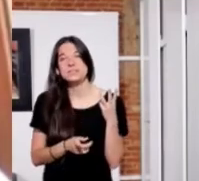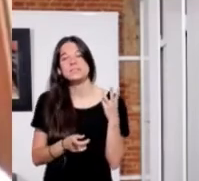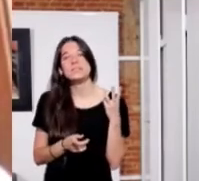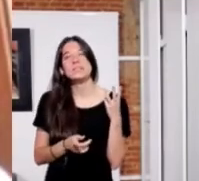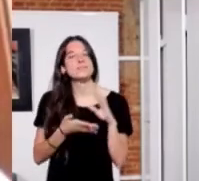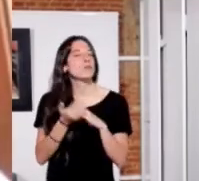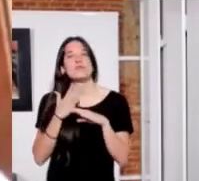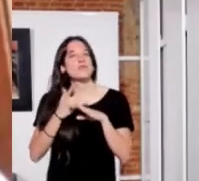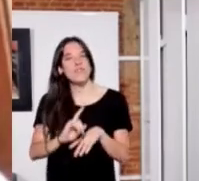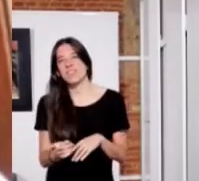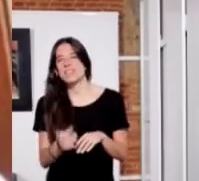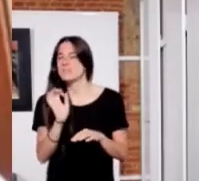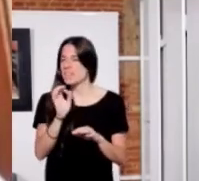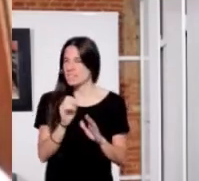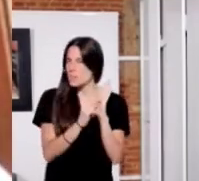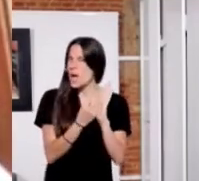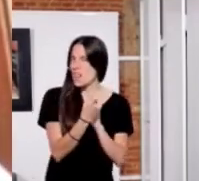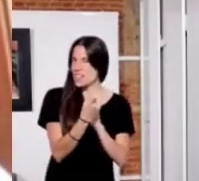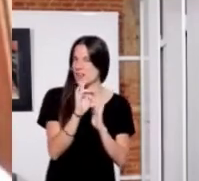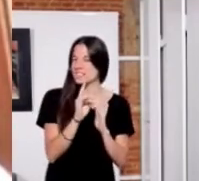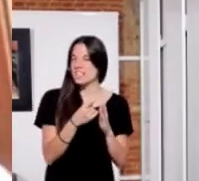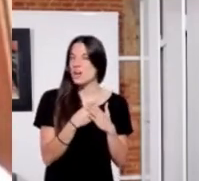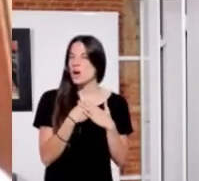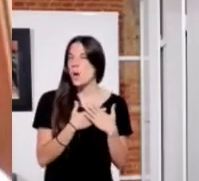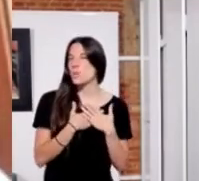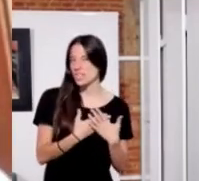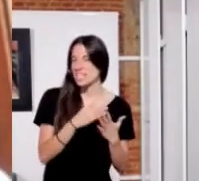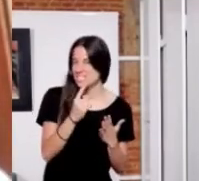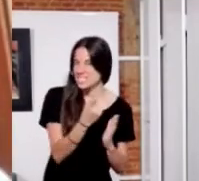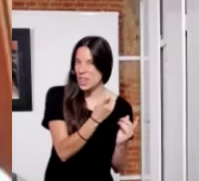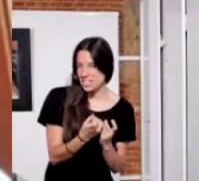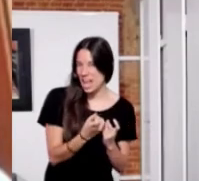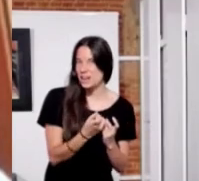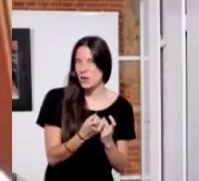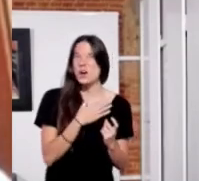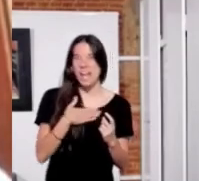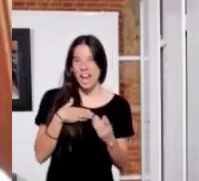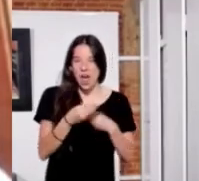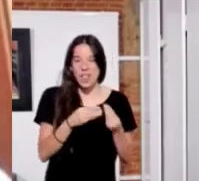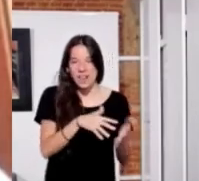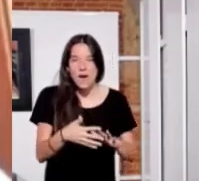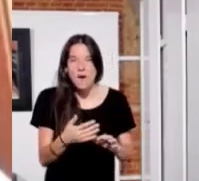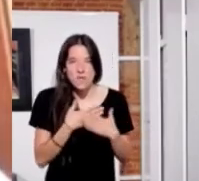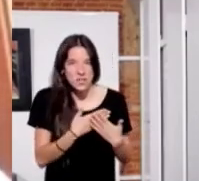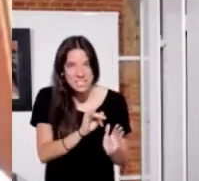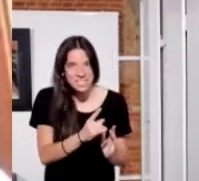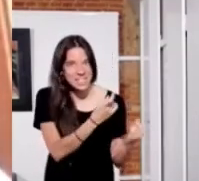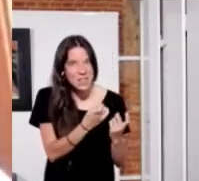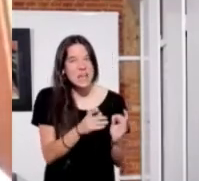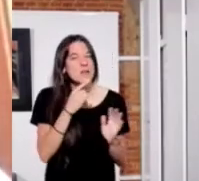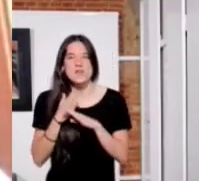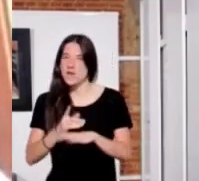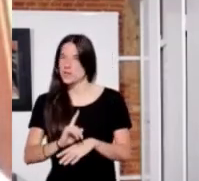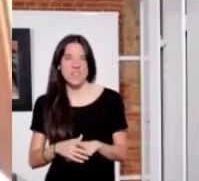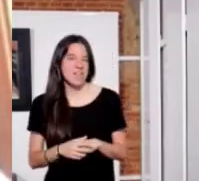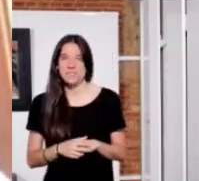basta, aunque es una condición necesaria, con la voluntariedad de ejercer ese voluntariado y no basta simplemente